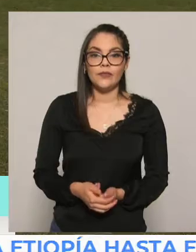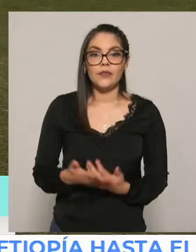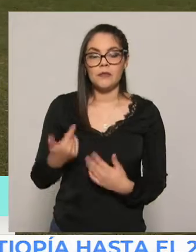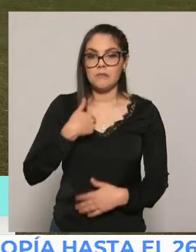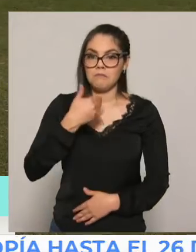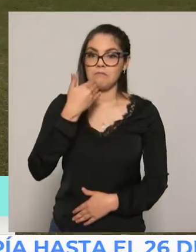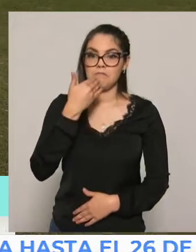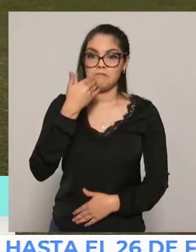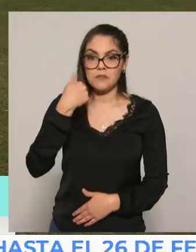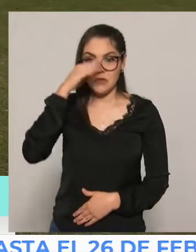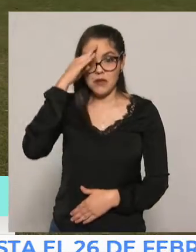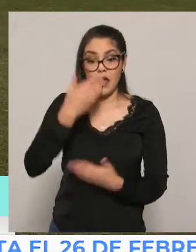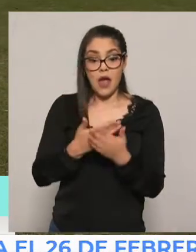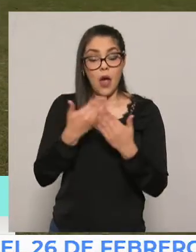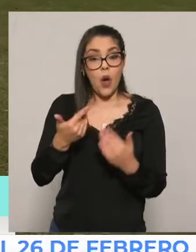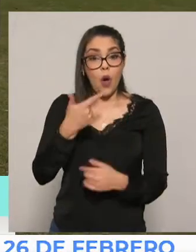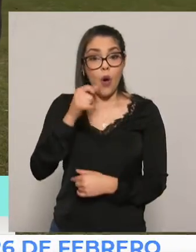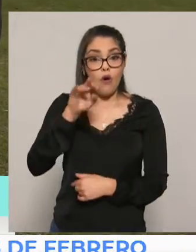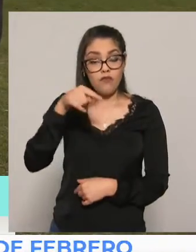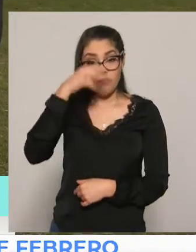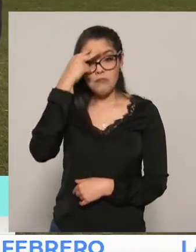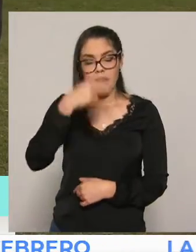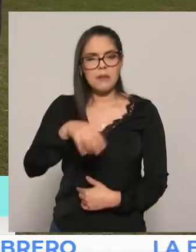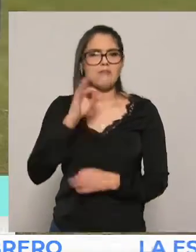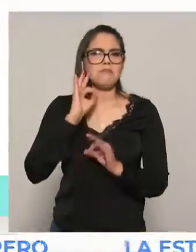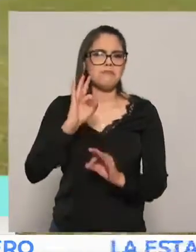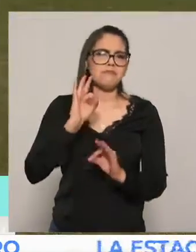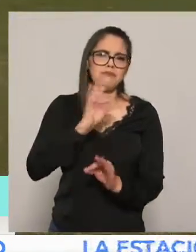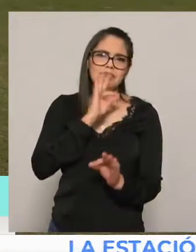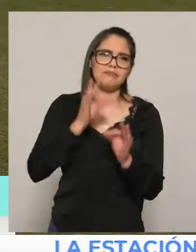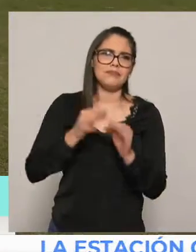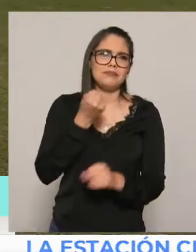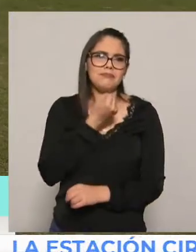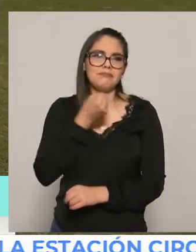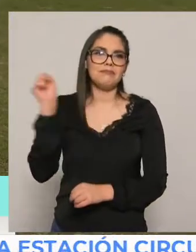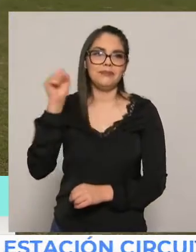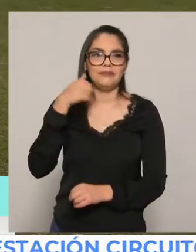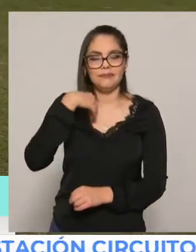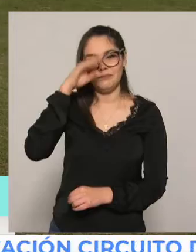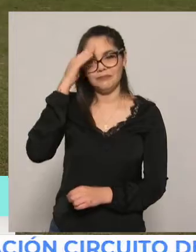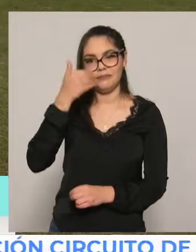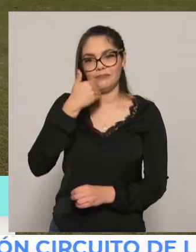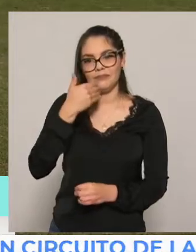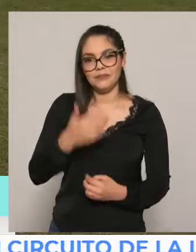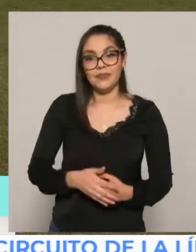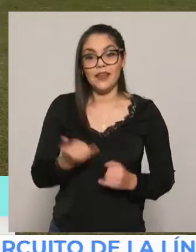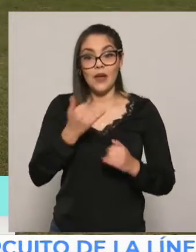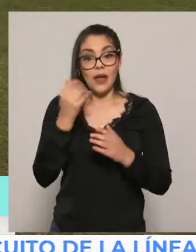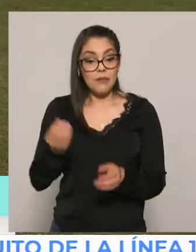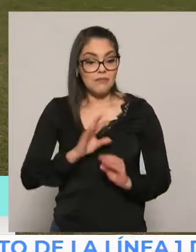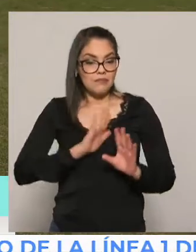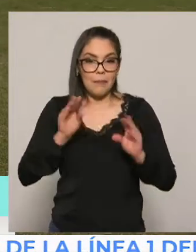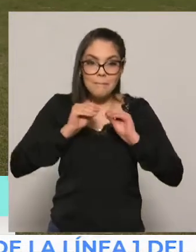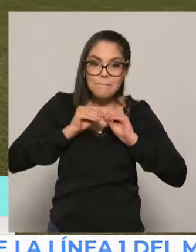golf mexicano podamos hacer equipo completo, ¿no? El resultado de Gaby López pues nos hace ilusionarnos, el